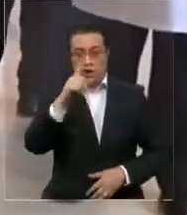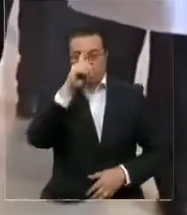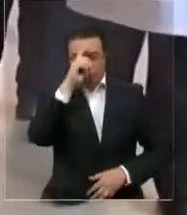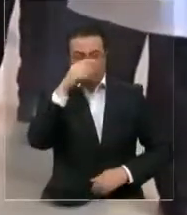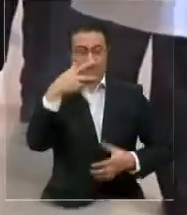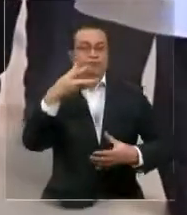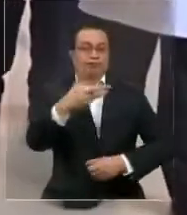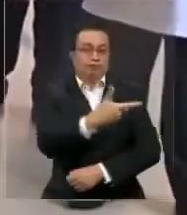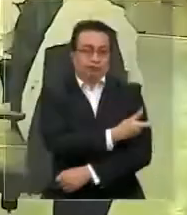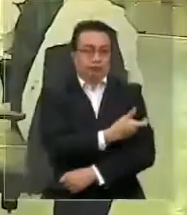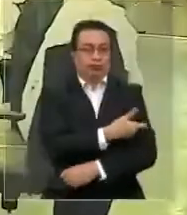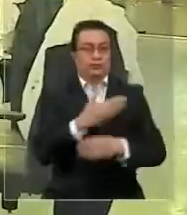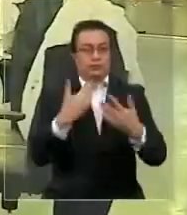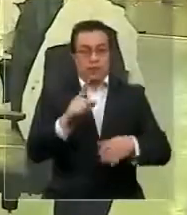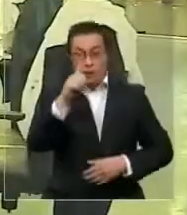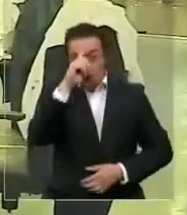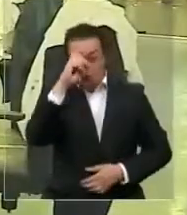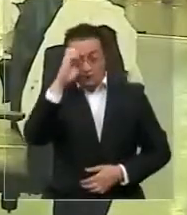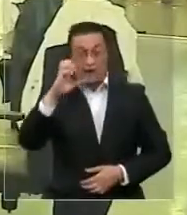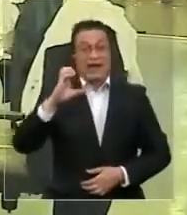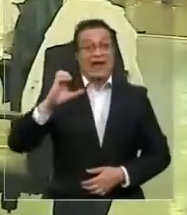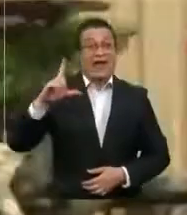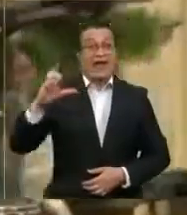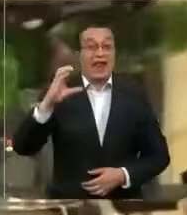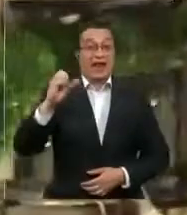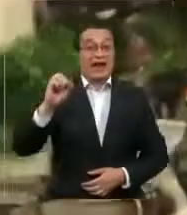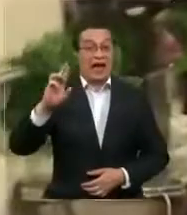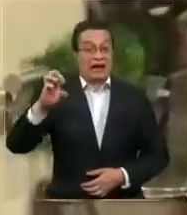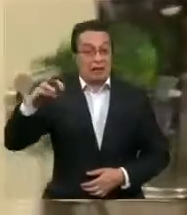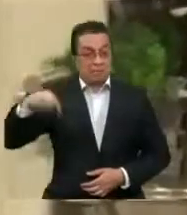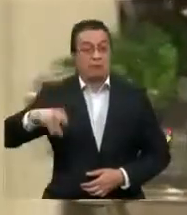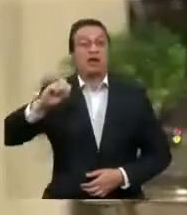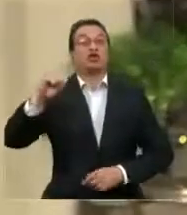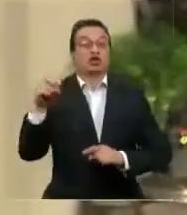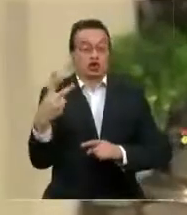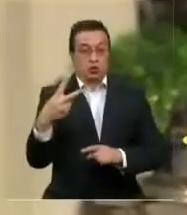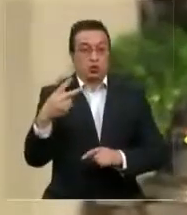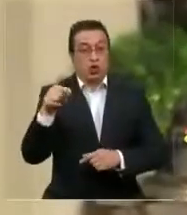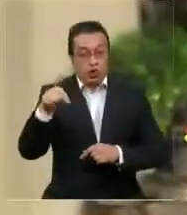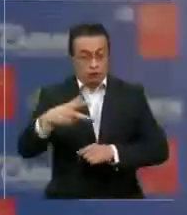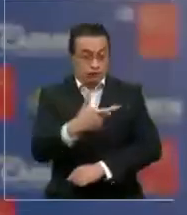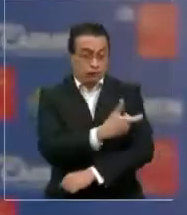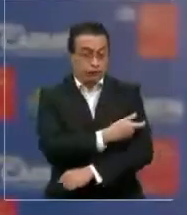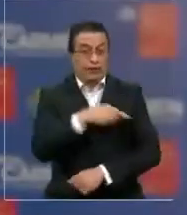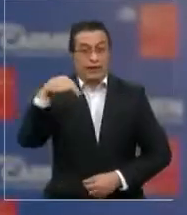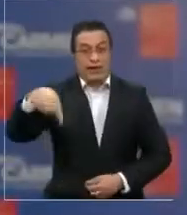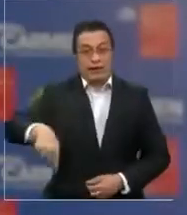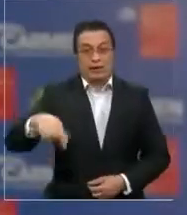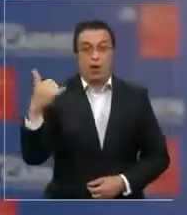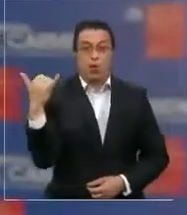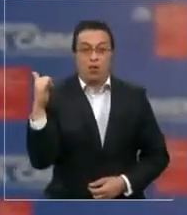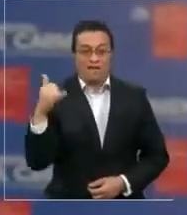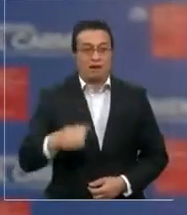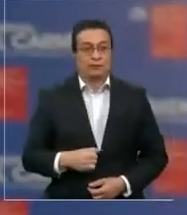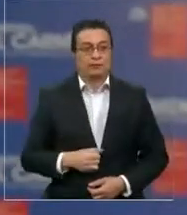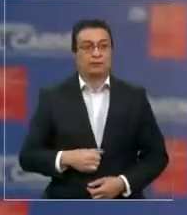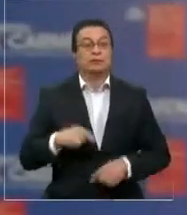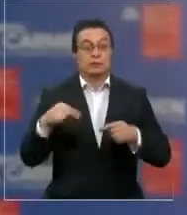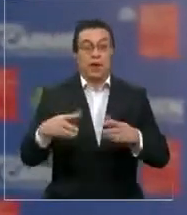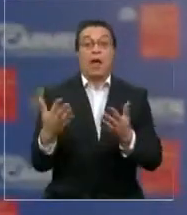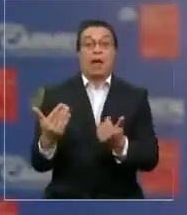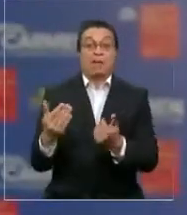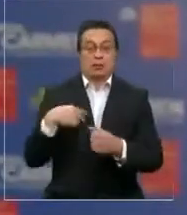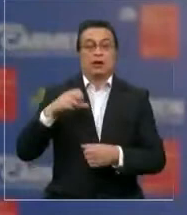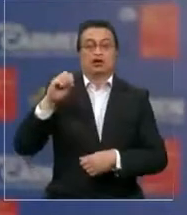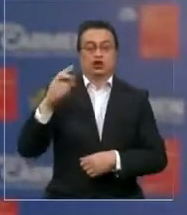primera dosis. En el Hospital El Carmen iniciará la segunda inoculación este jueves. Y estamos en espera de que llegue la